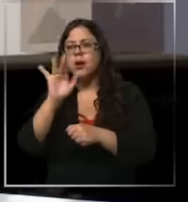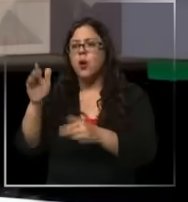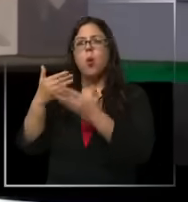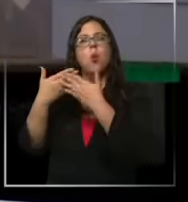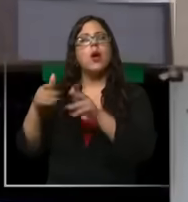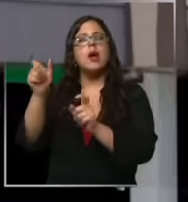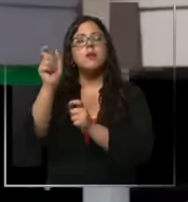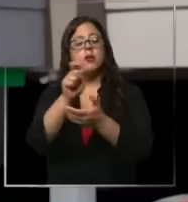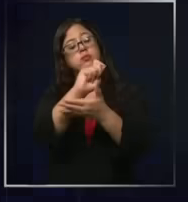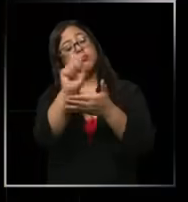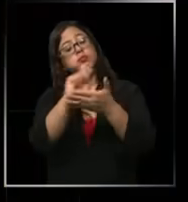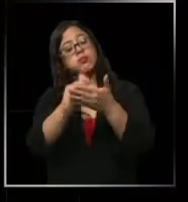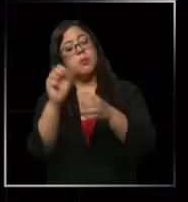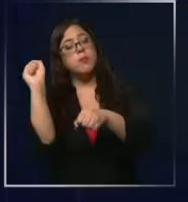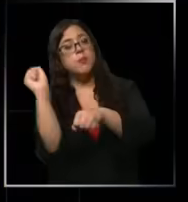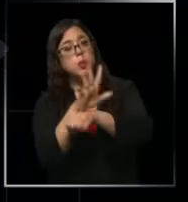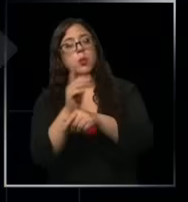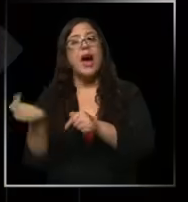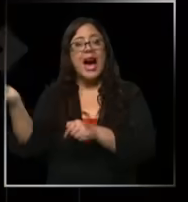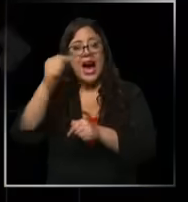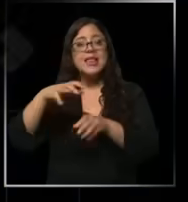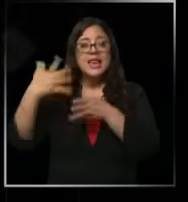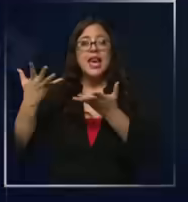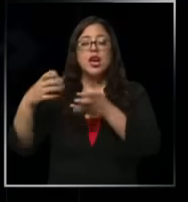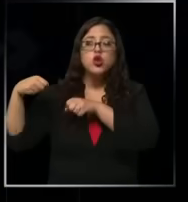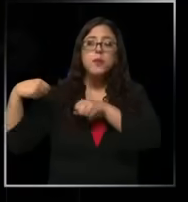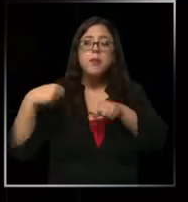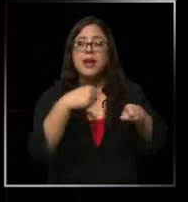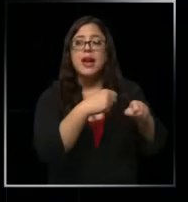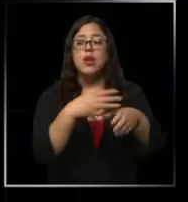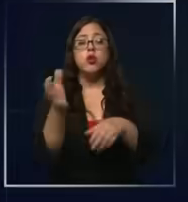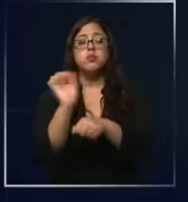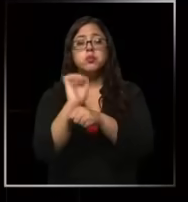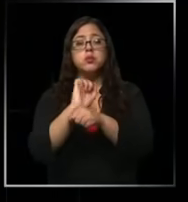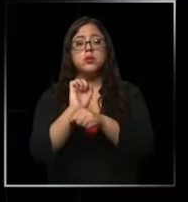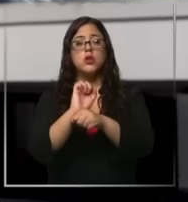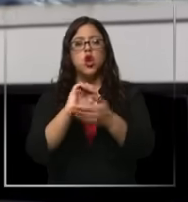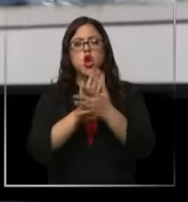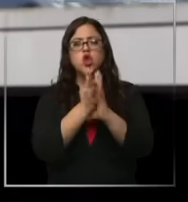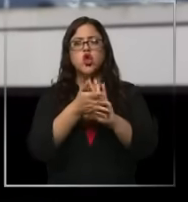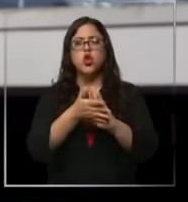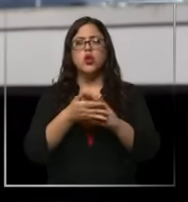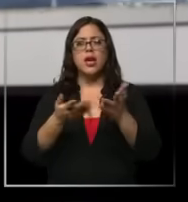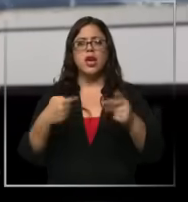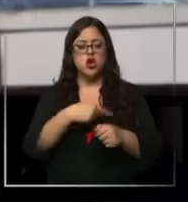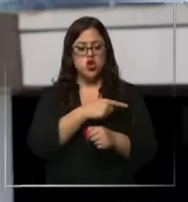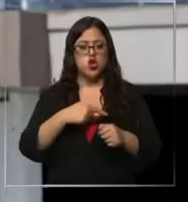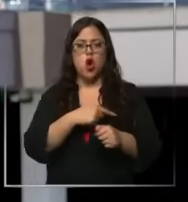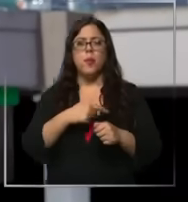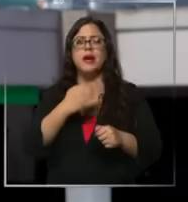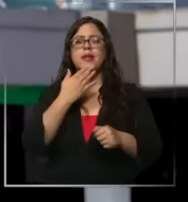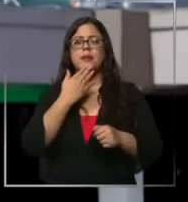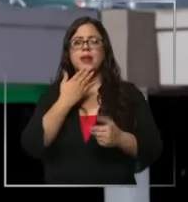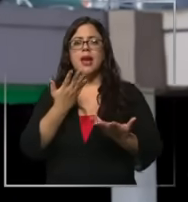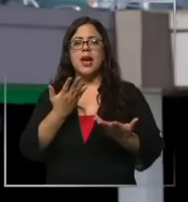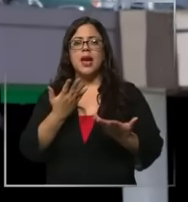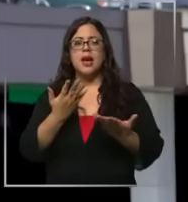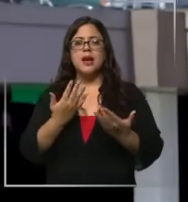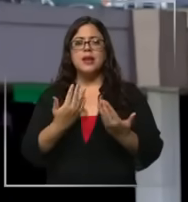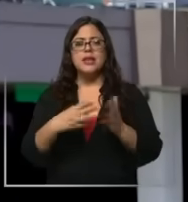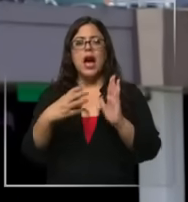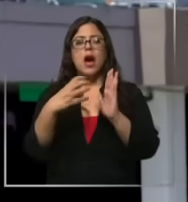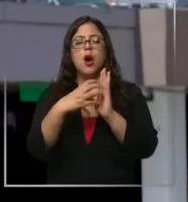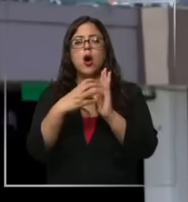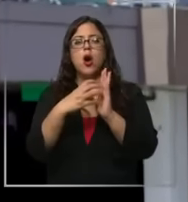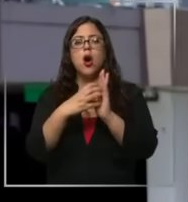cualquier guionista. Llegaron a este supermercado con una camioneta con autoadhesivos y con credenciales donde tenían nombres y códigos de trabajadores. Se